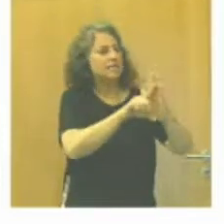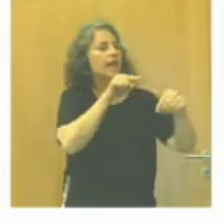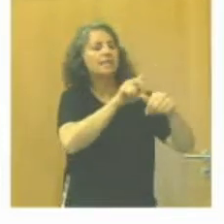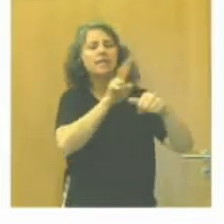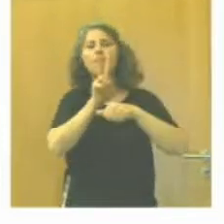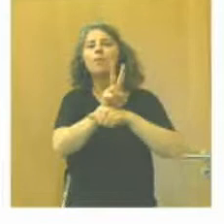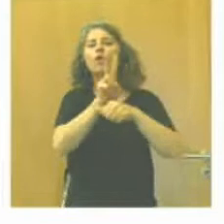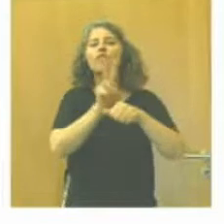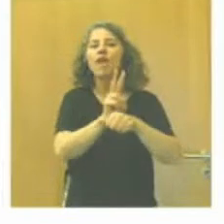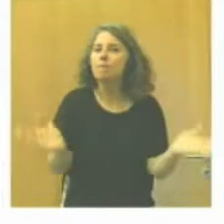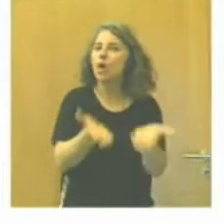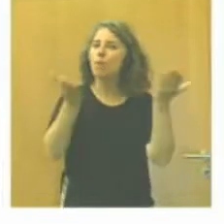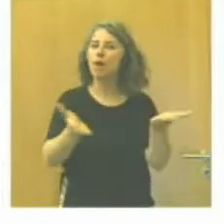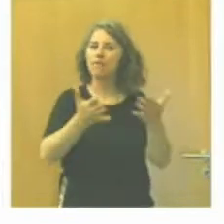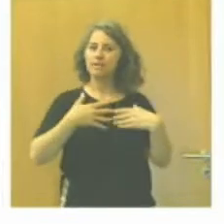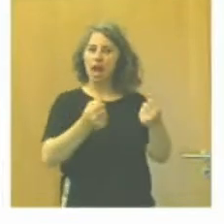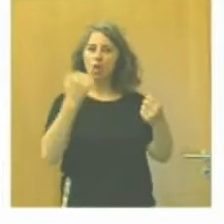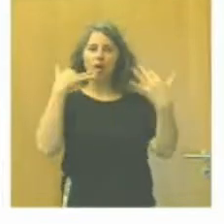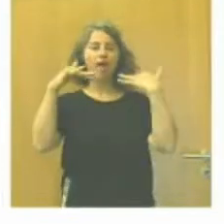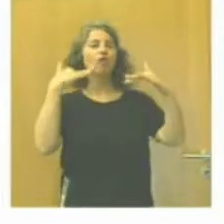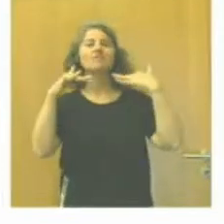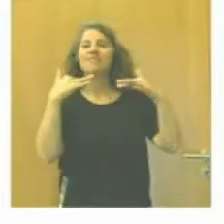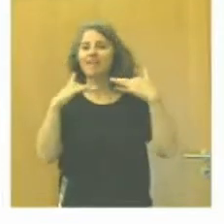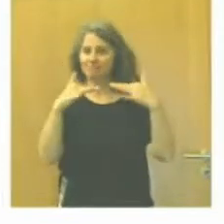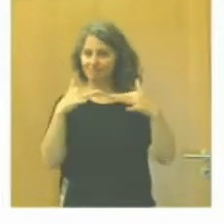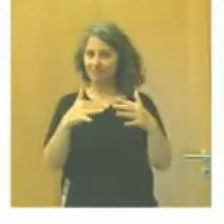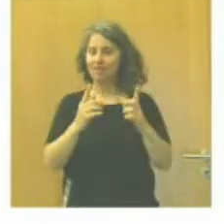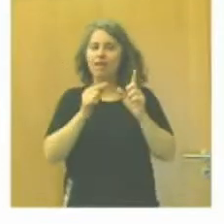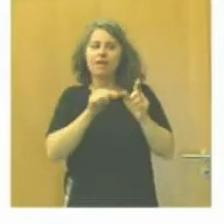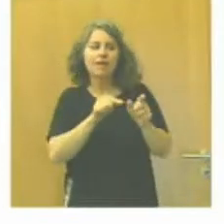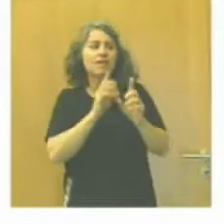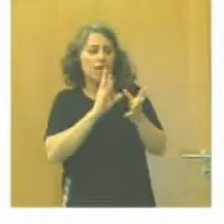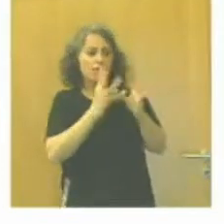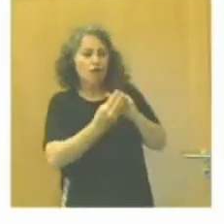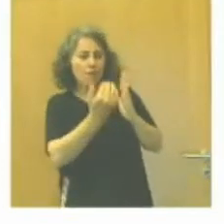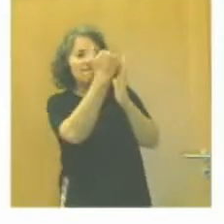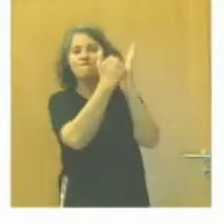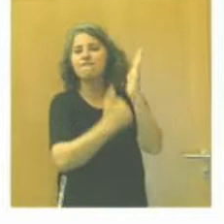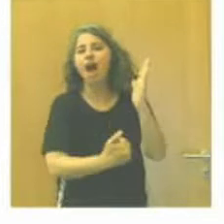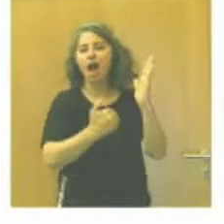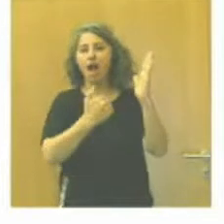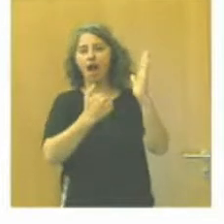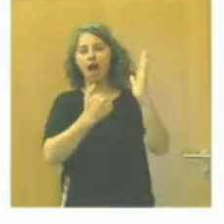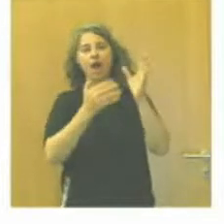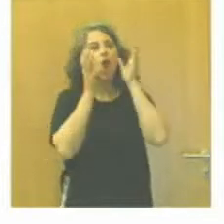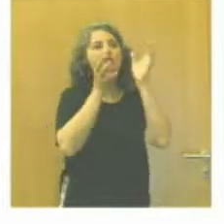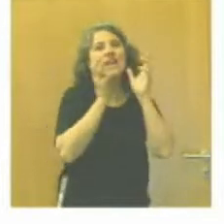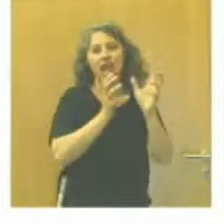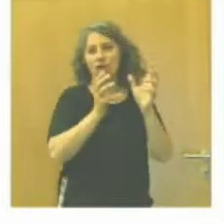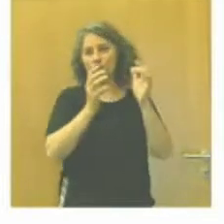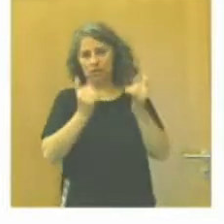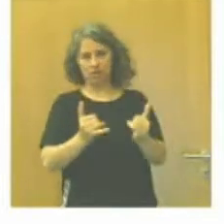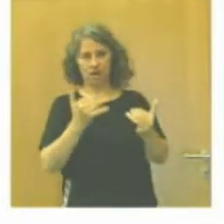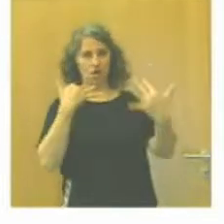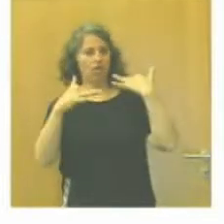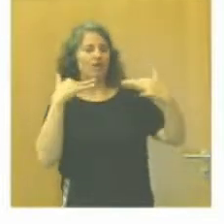y promueven la salud mental en los adolescentes y de esa forma reducen ese tipo de riesgos que